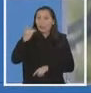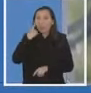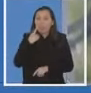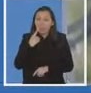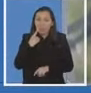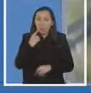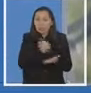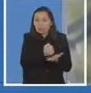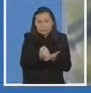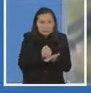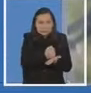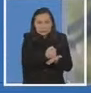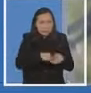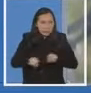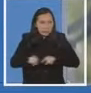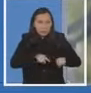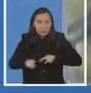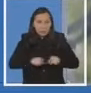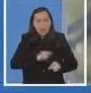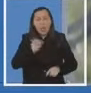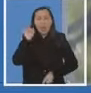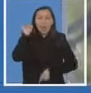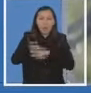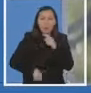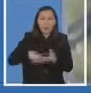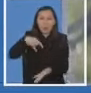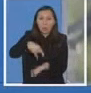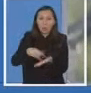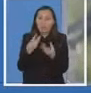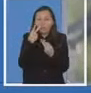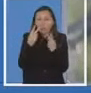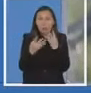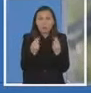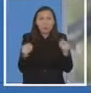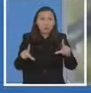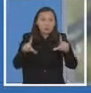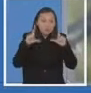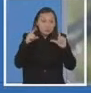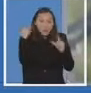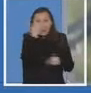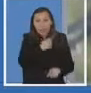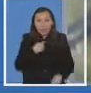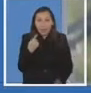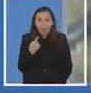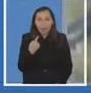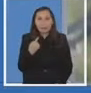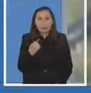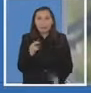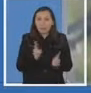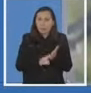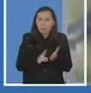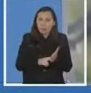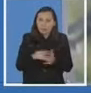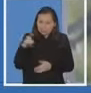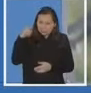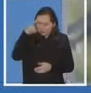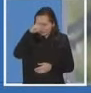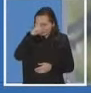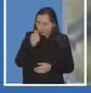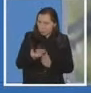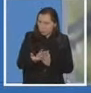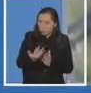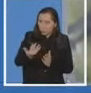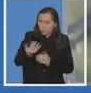1 mes y 3 días para ser aprobada en el Congreso Nacional. Veo muchas caras acá que son, bueno, expresión viva de todas las dificultades.